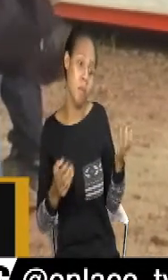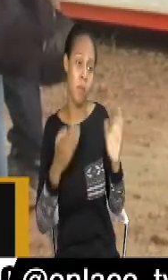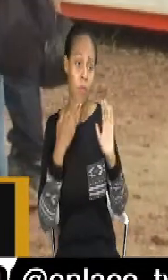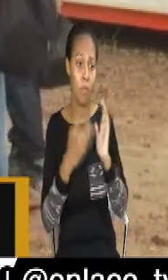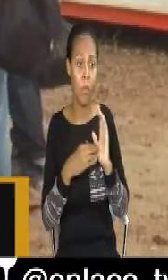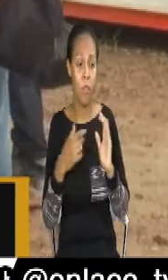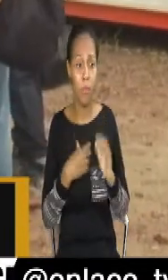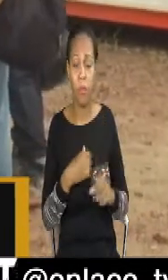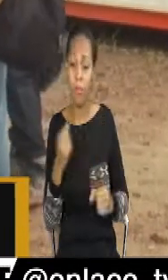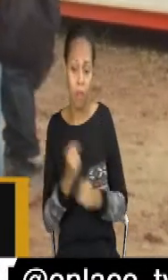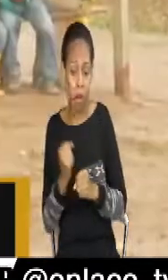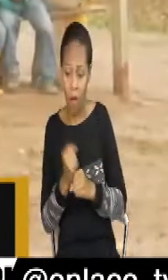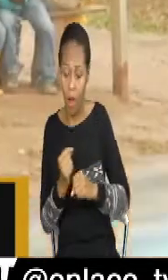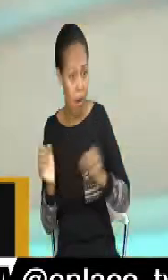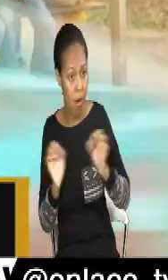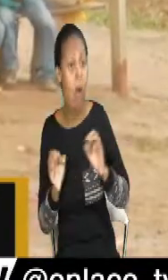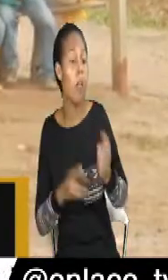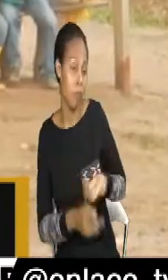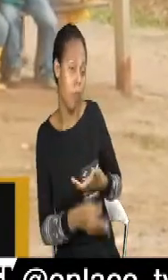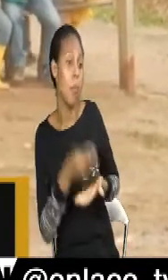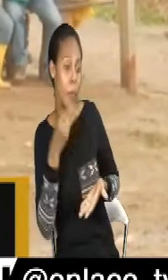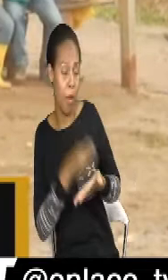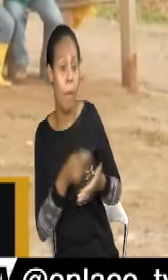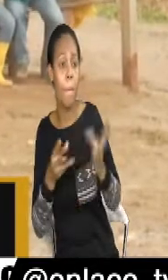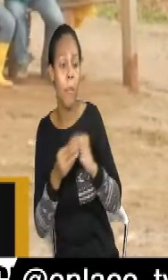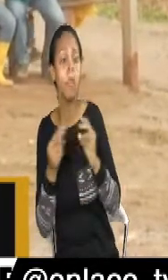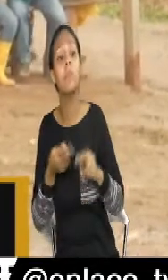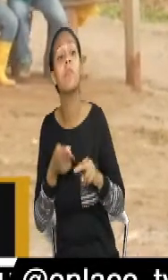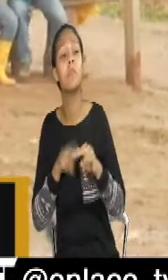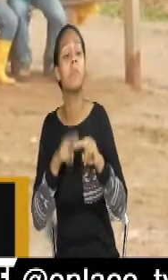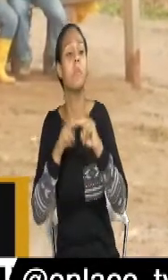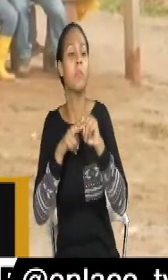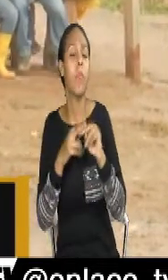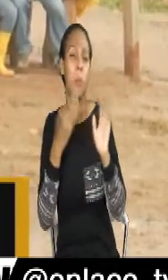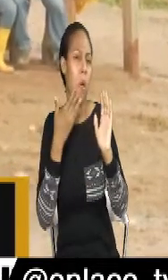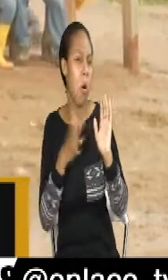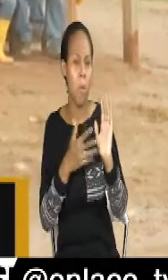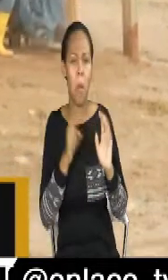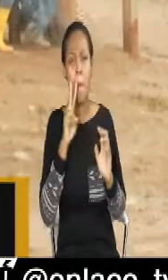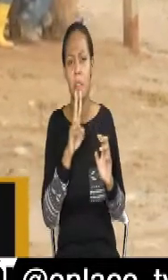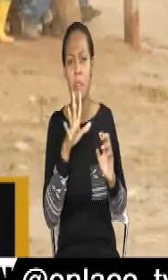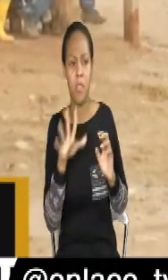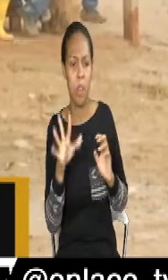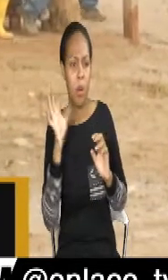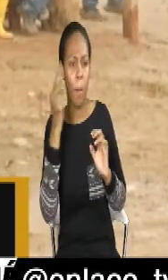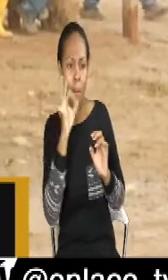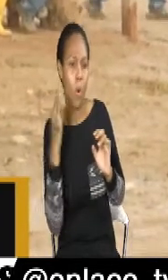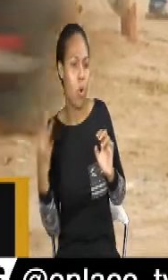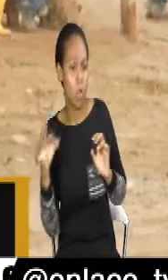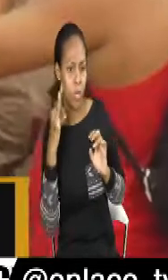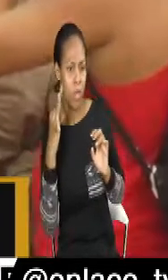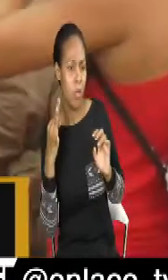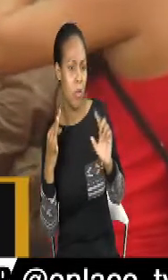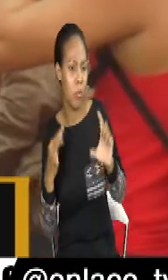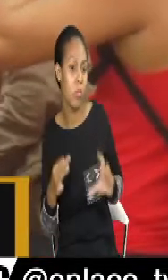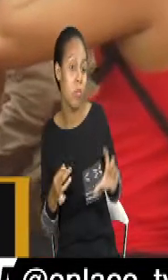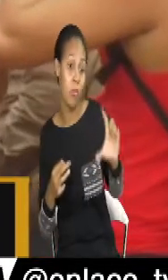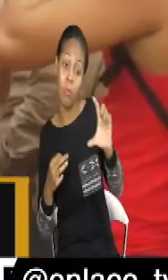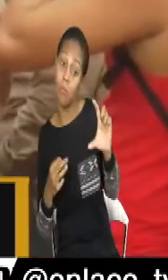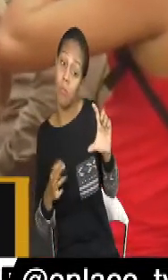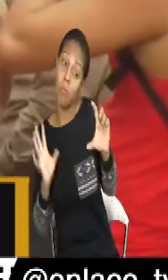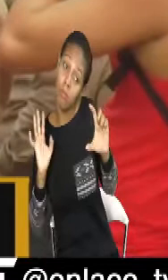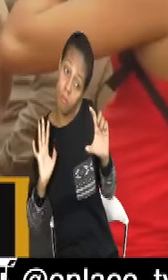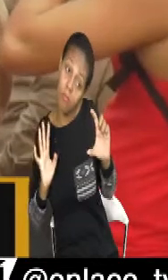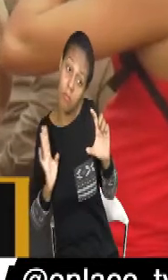trabajar y que se les incrementara aproximadamente un poco más del 25% en sus salarios, situación pues que realmente